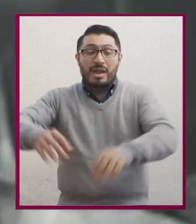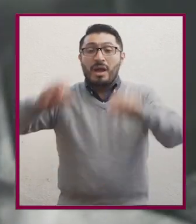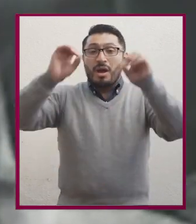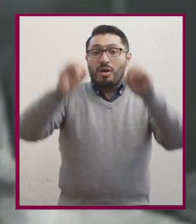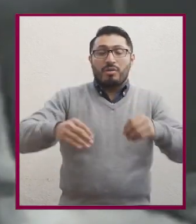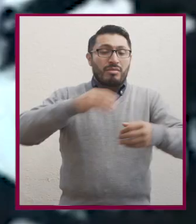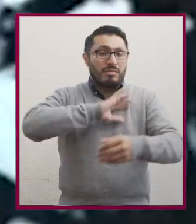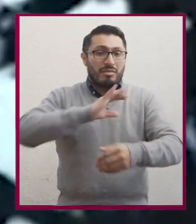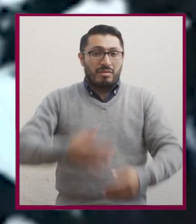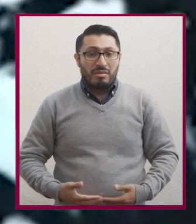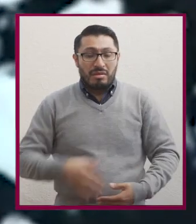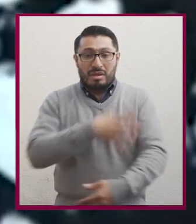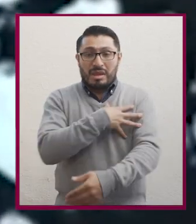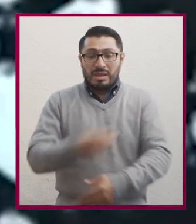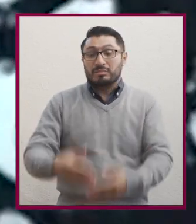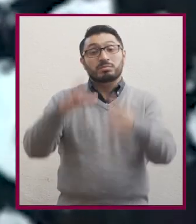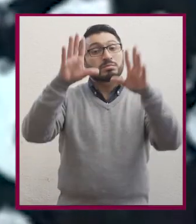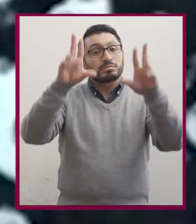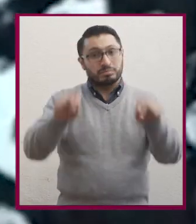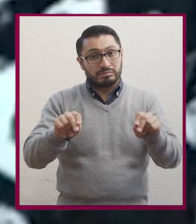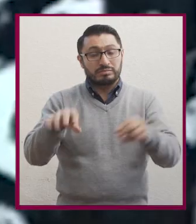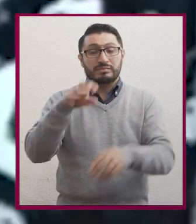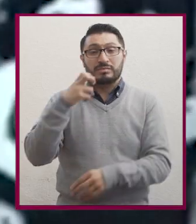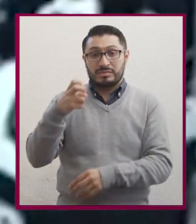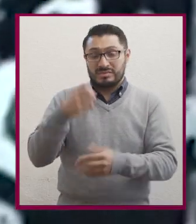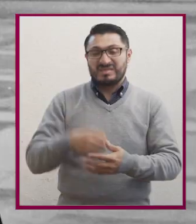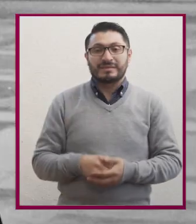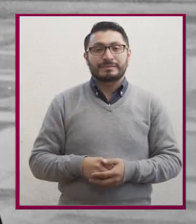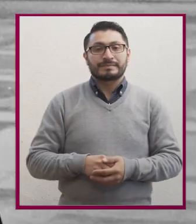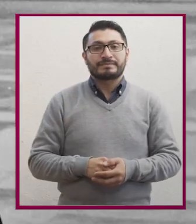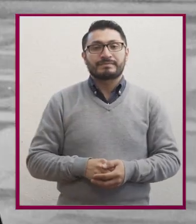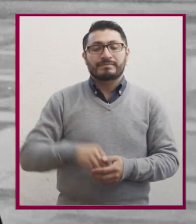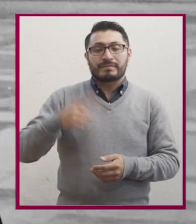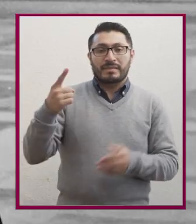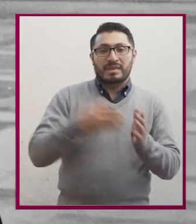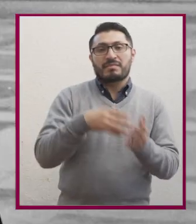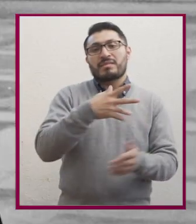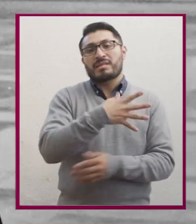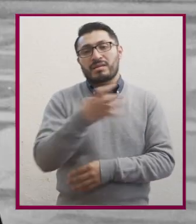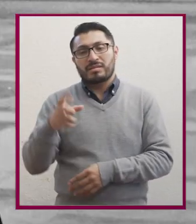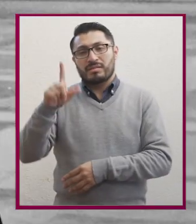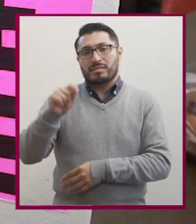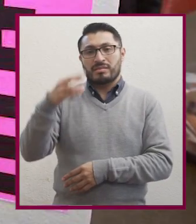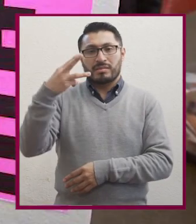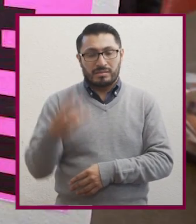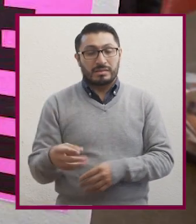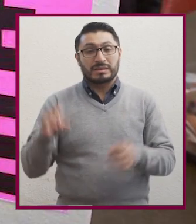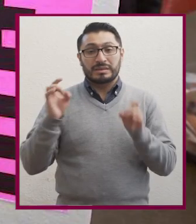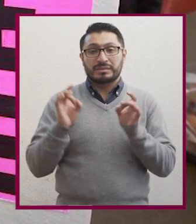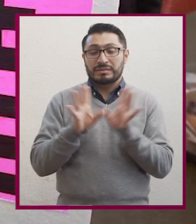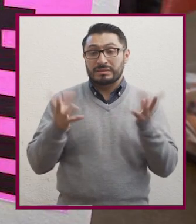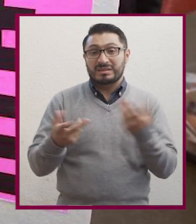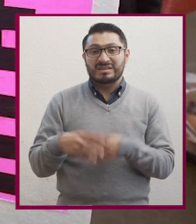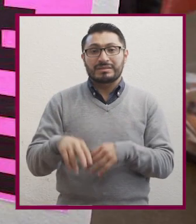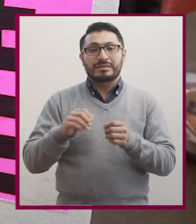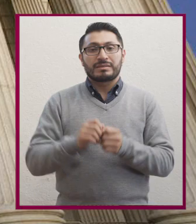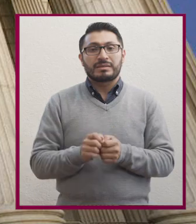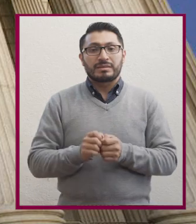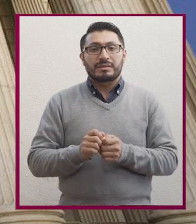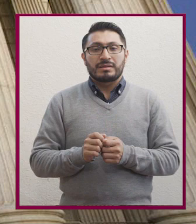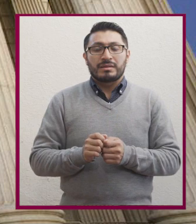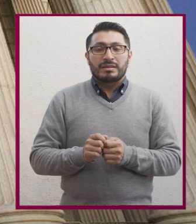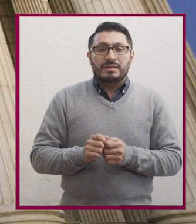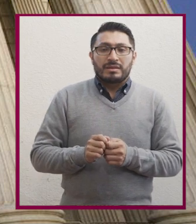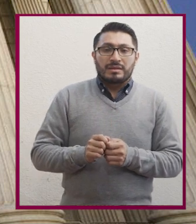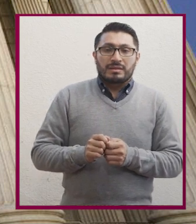no tener hijos, retomando lo impulsado por Margaret Sanger. En 1973, con el caso Roe vs. Wade,